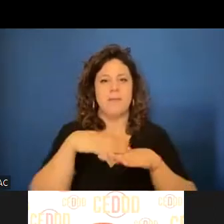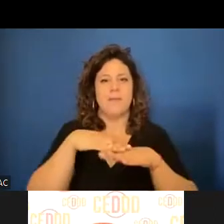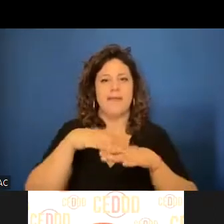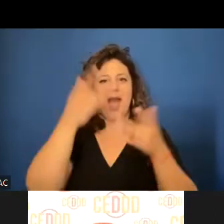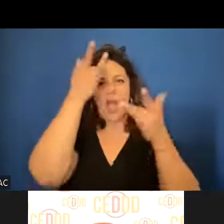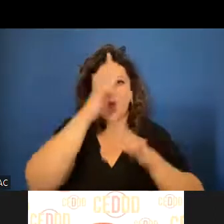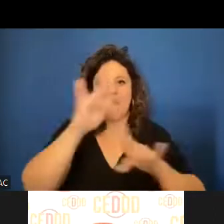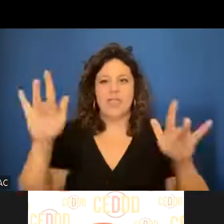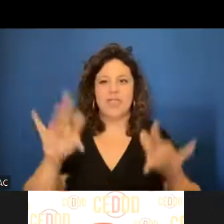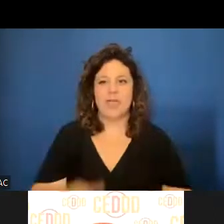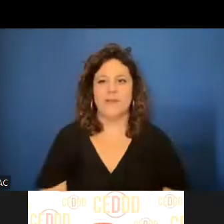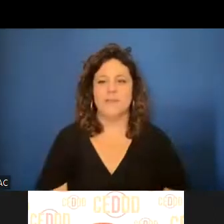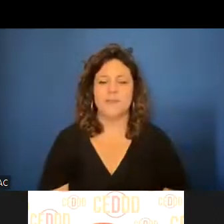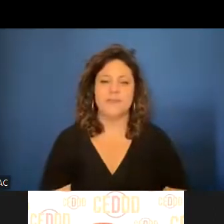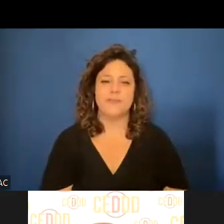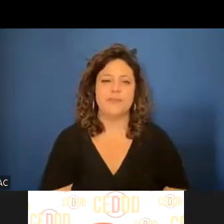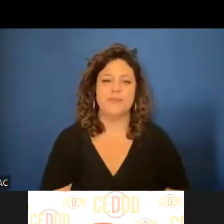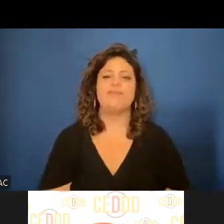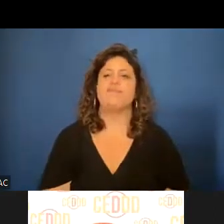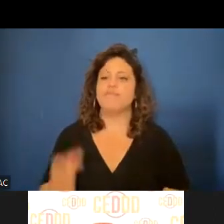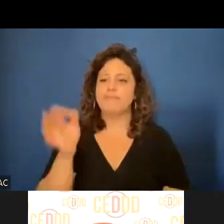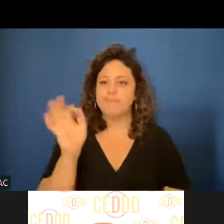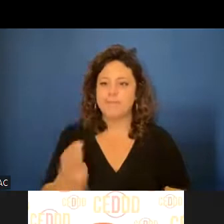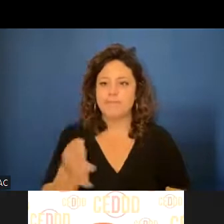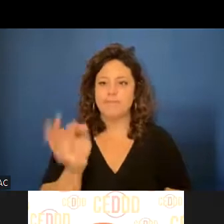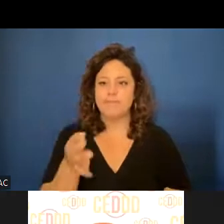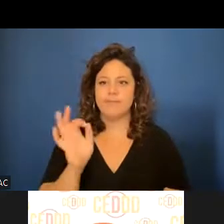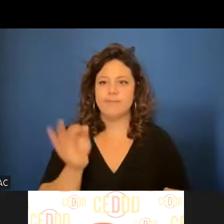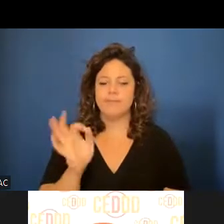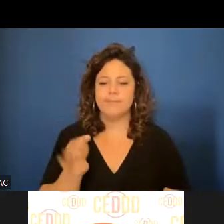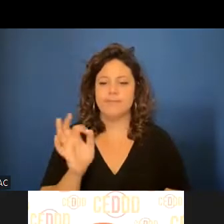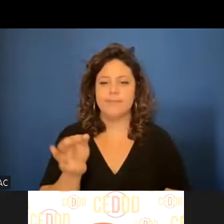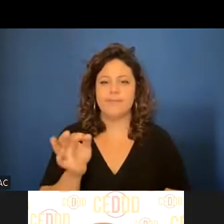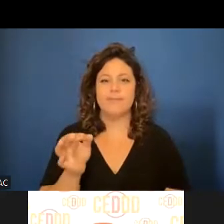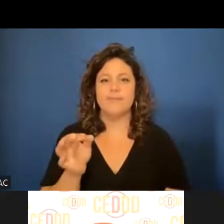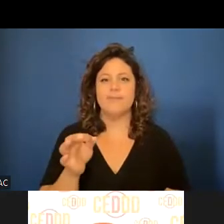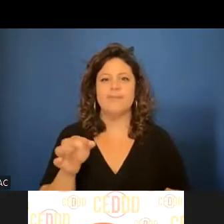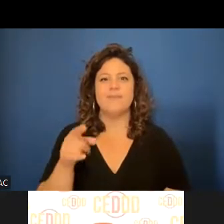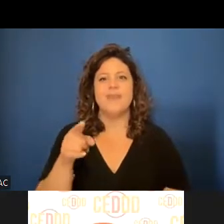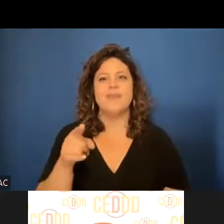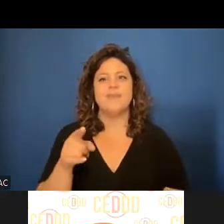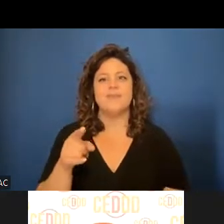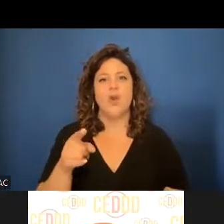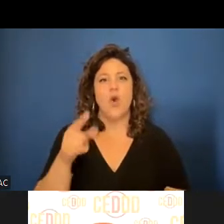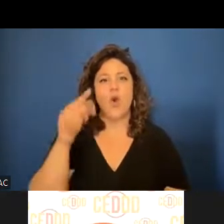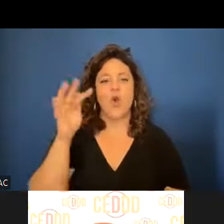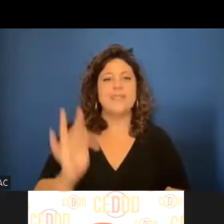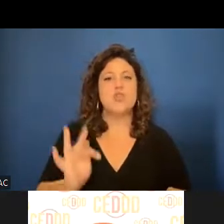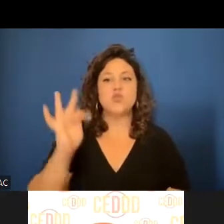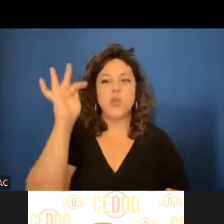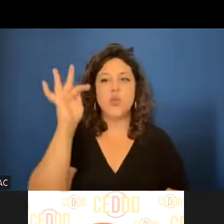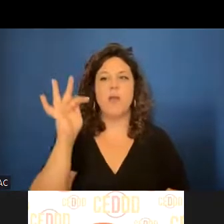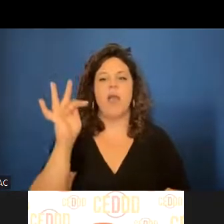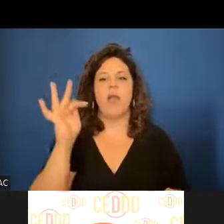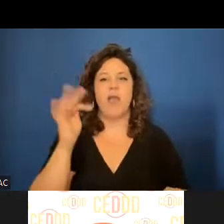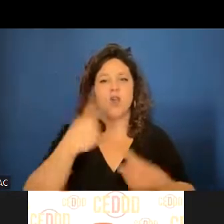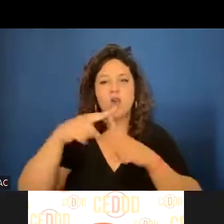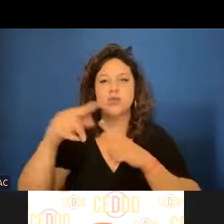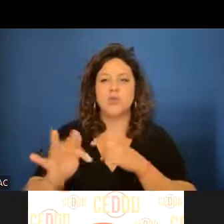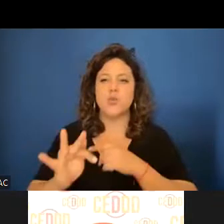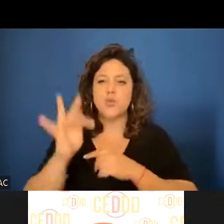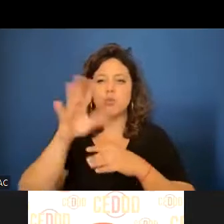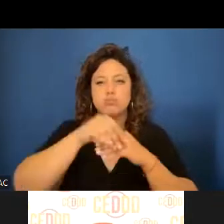te vamos a pedir que configures la ley, pero en tu opinión, ¿qué podríamos hacer mejor como sociedad para poder